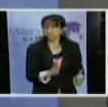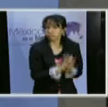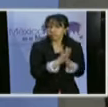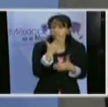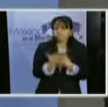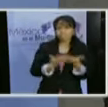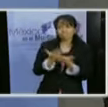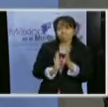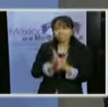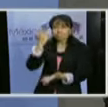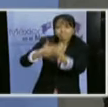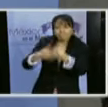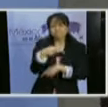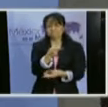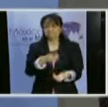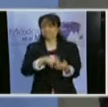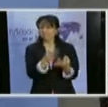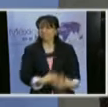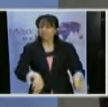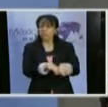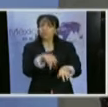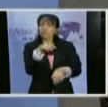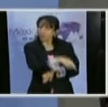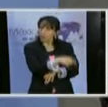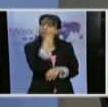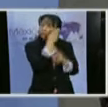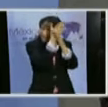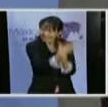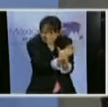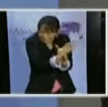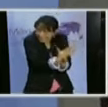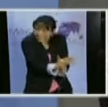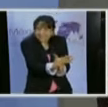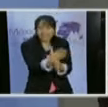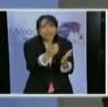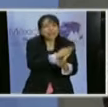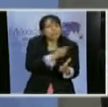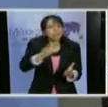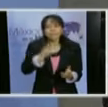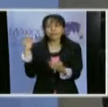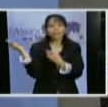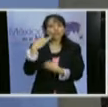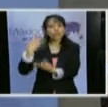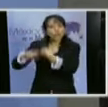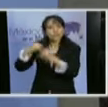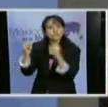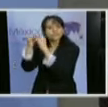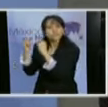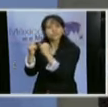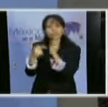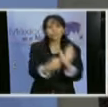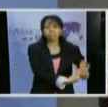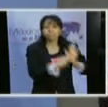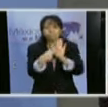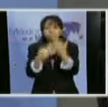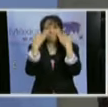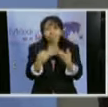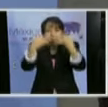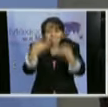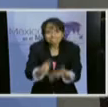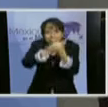sobre la rendición de cuentas. En sus propias palabras dijeron: queremos conocer qué significan los objetivos